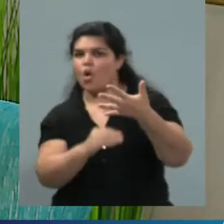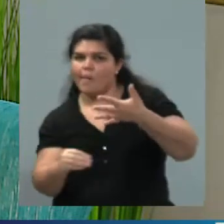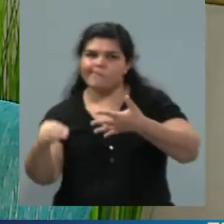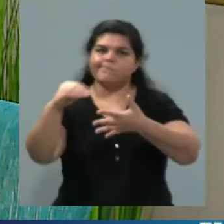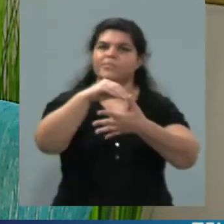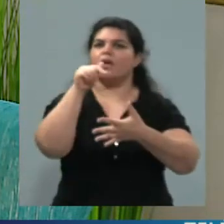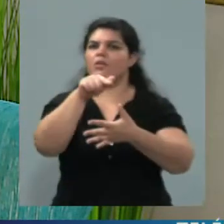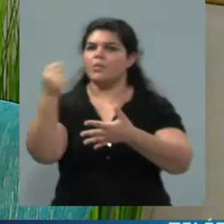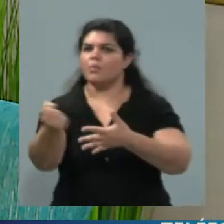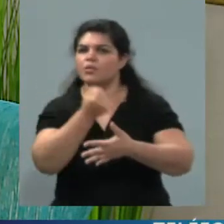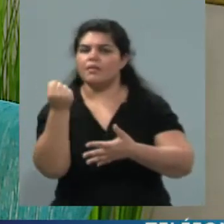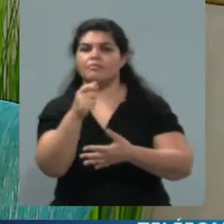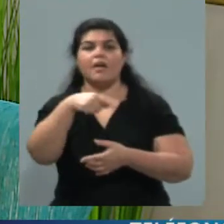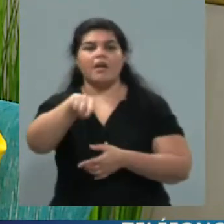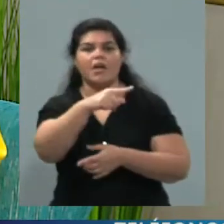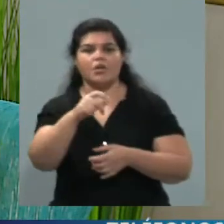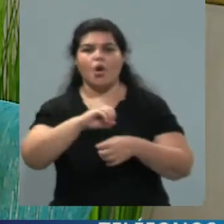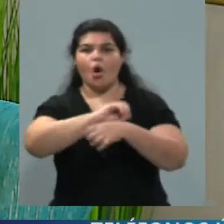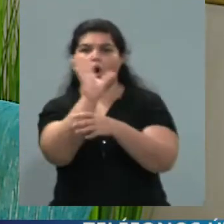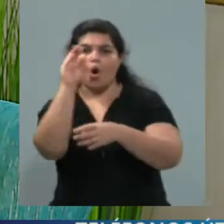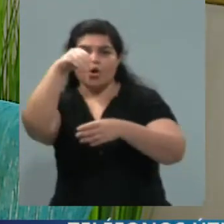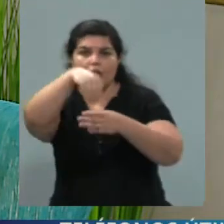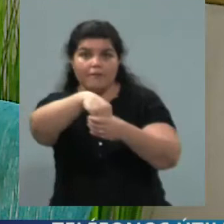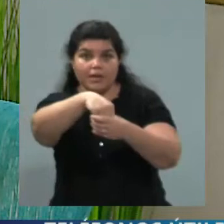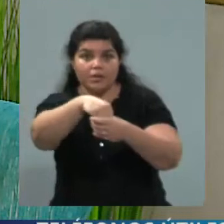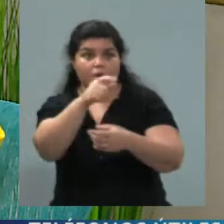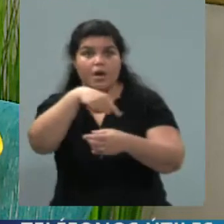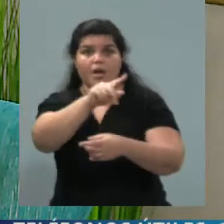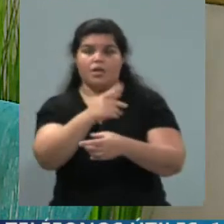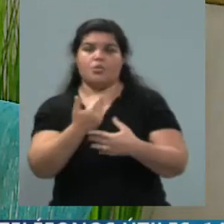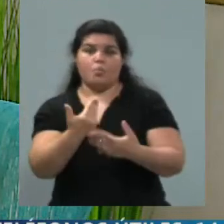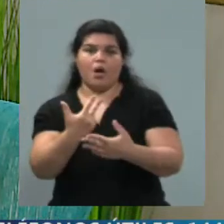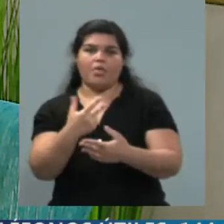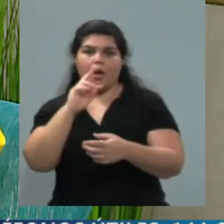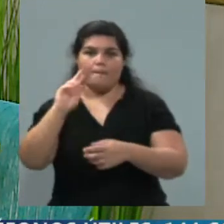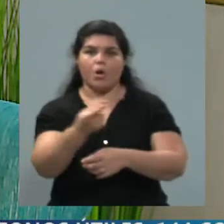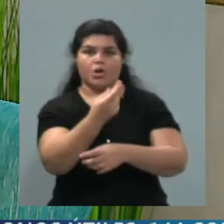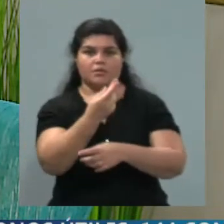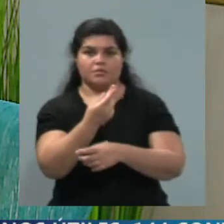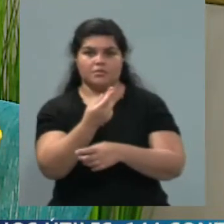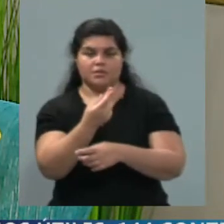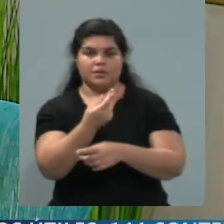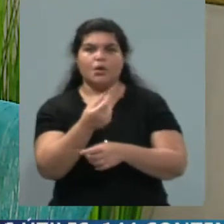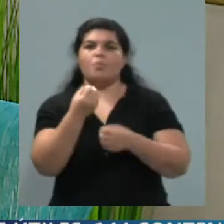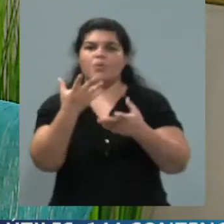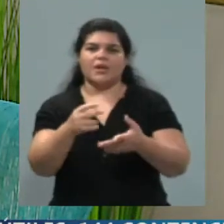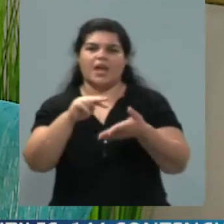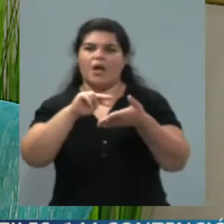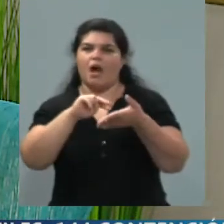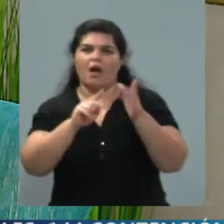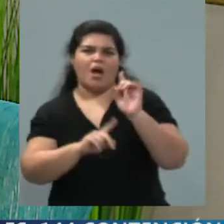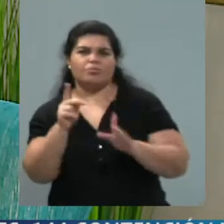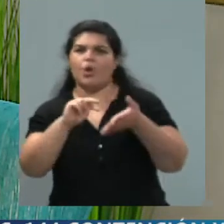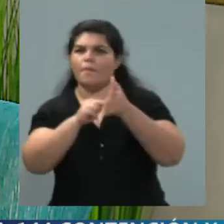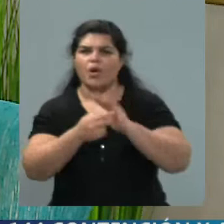de morir si se contagian de coronavirus por las enfermedades prevalentes que tienen en la mayoría de los casos. Bueno, contanos un poquito cómo